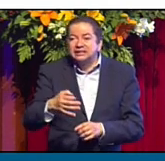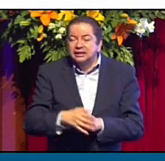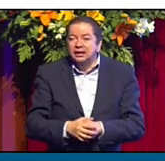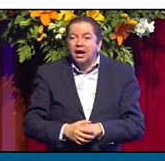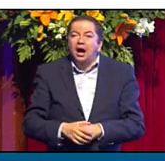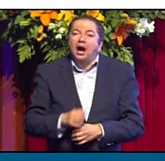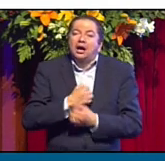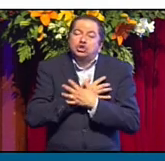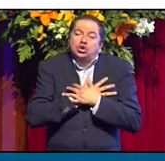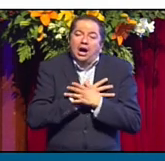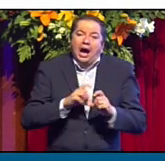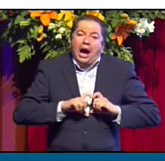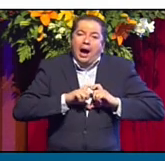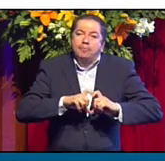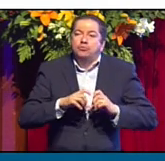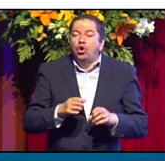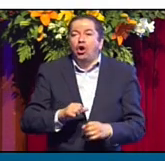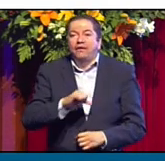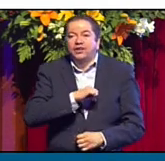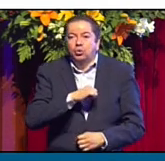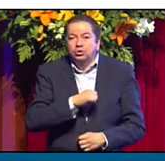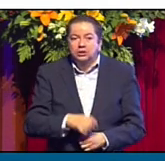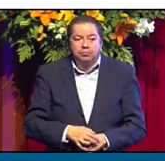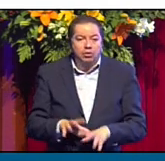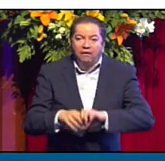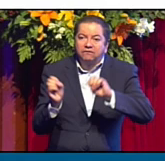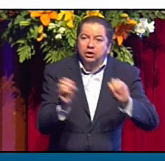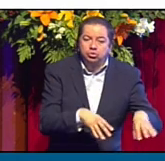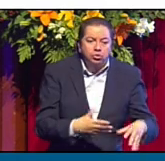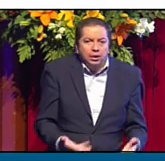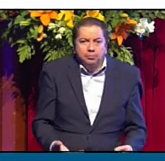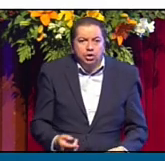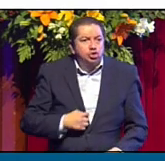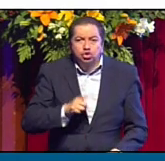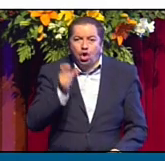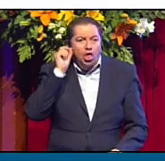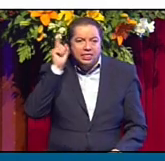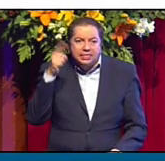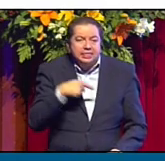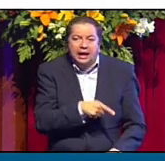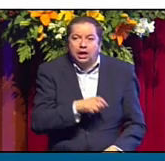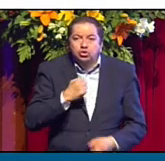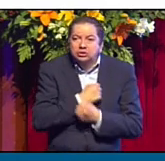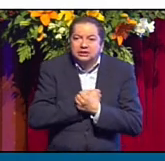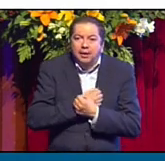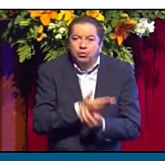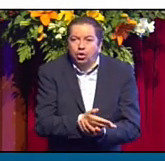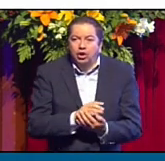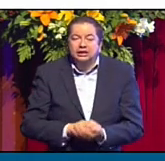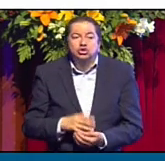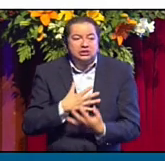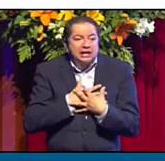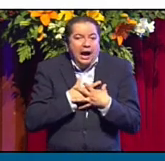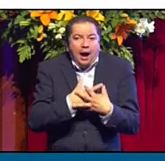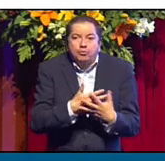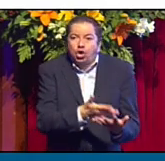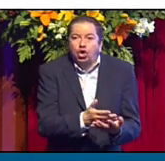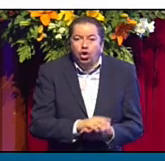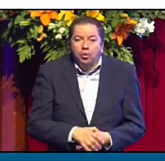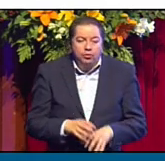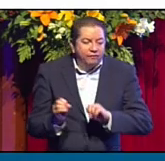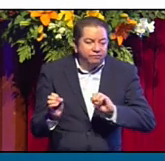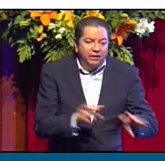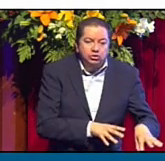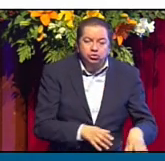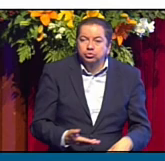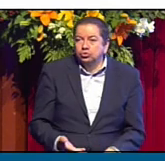basura. Yo no entiendo ese amor. Creo que el amor se expresa en gestos, en acciones. Y tenemos vecinos que no aman